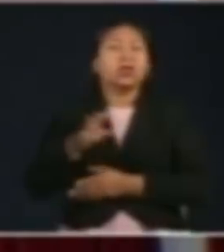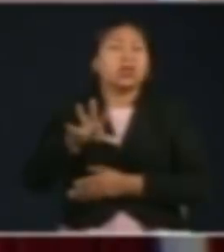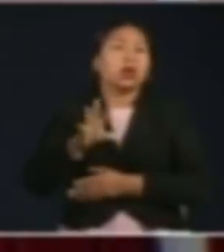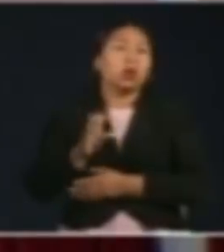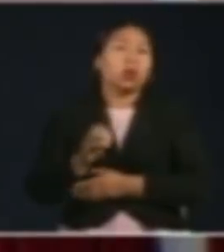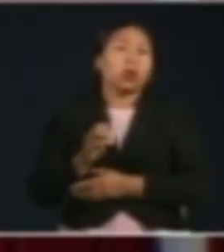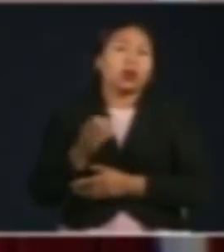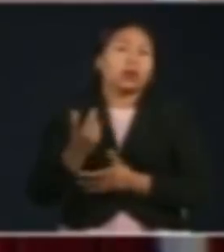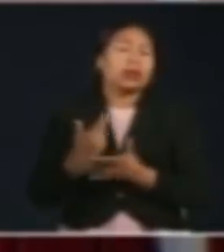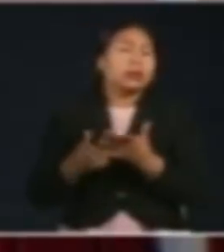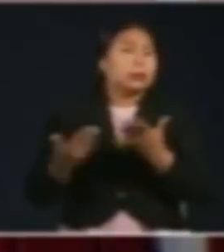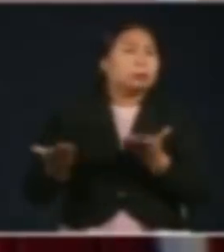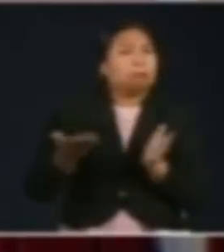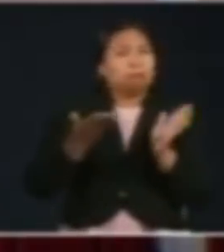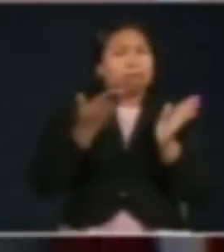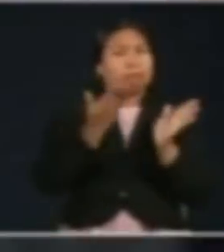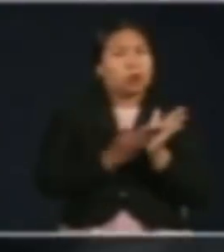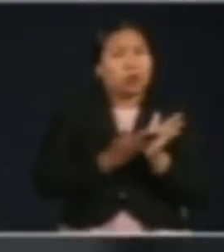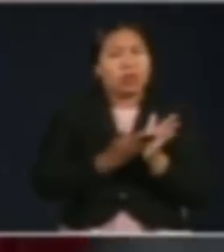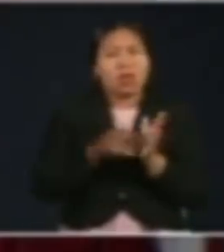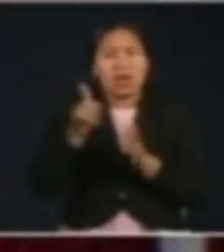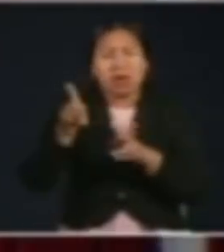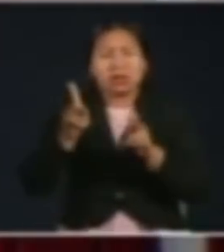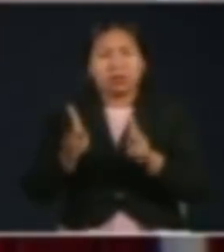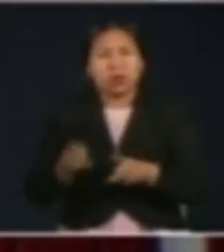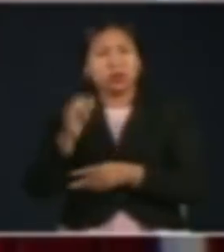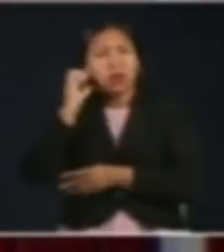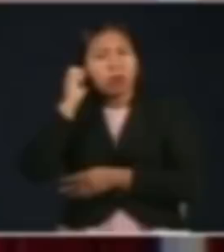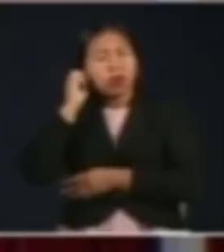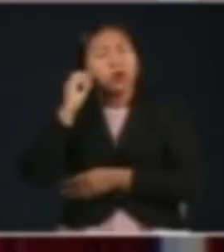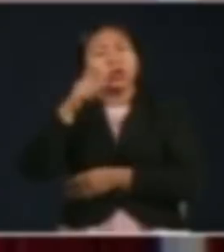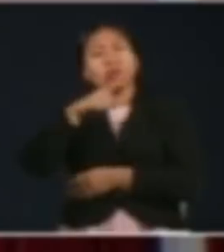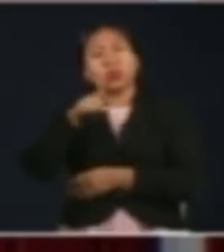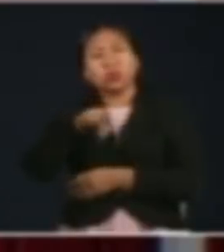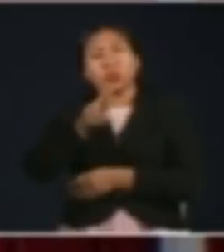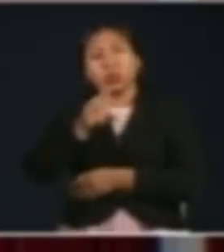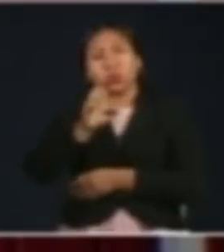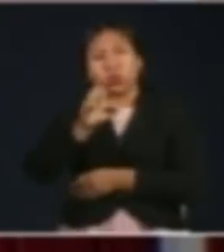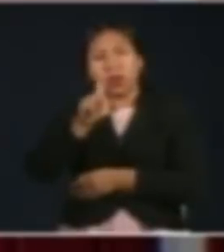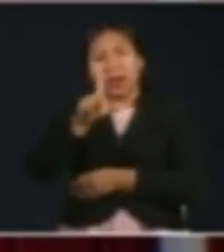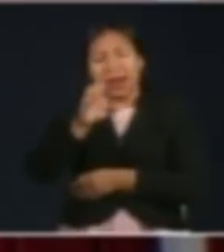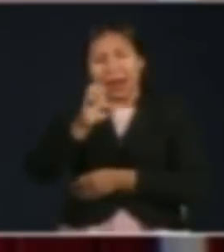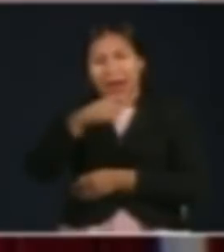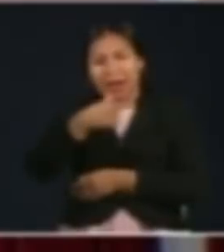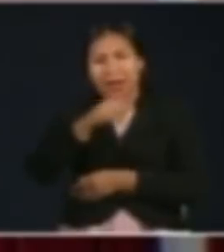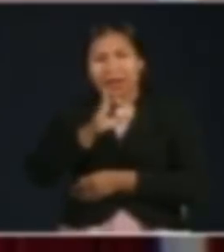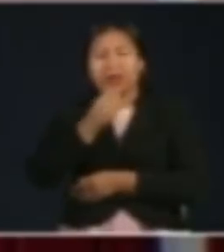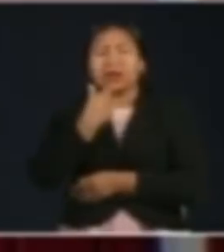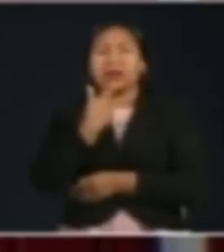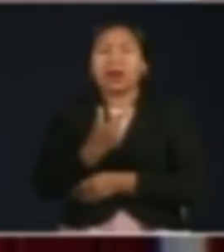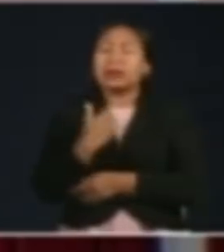Y ponen a Zuleika Amor. Eso es una burla.